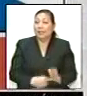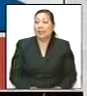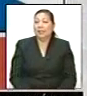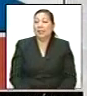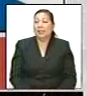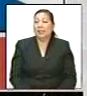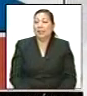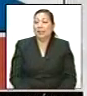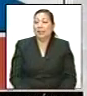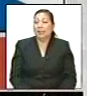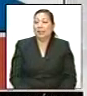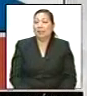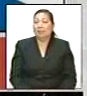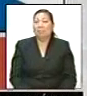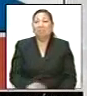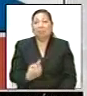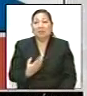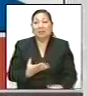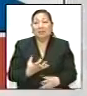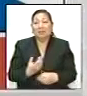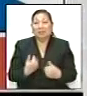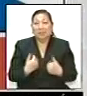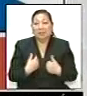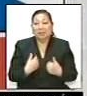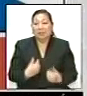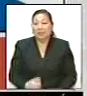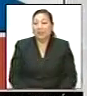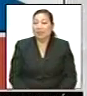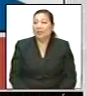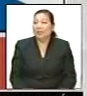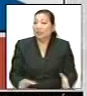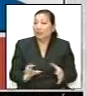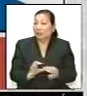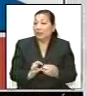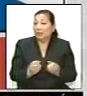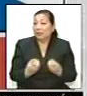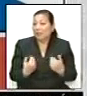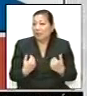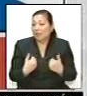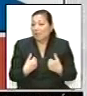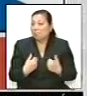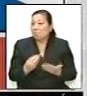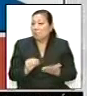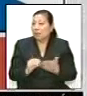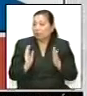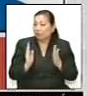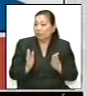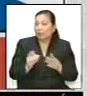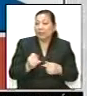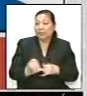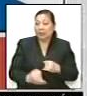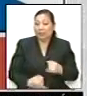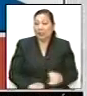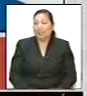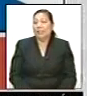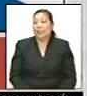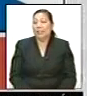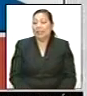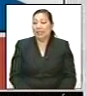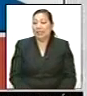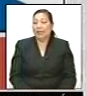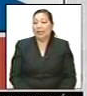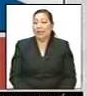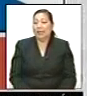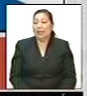digamos el privilegio de tener de que la alianza tenga tanto tanta atención internacional como mencioné al principio